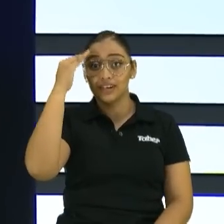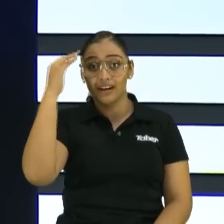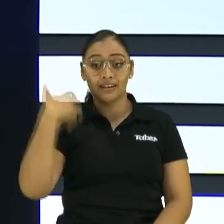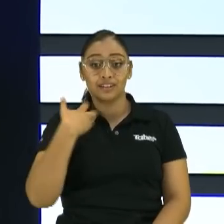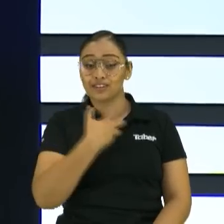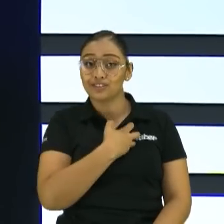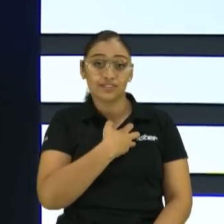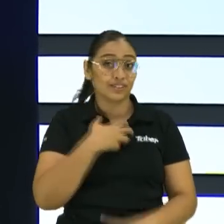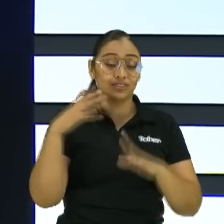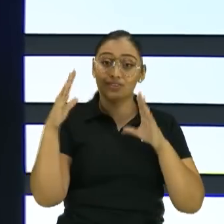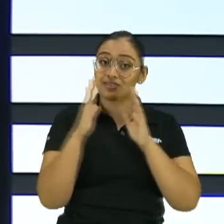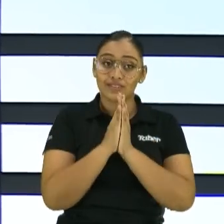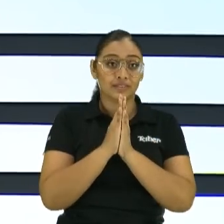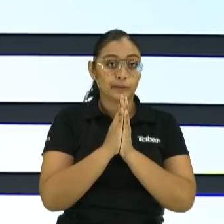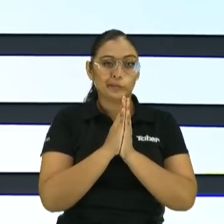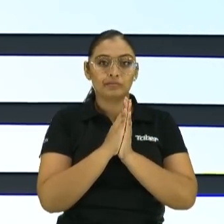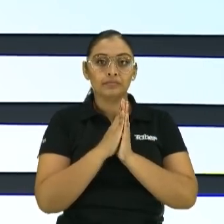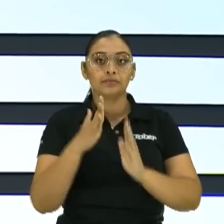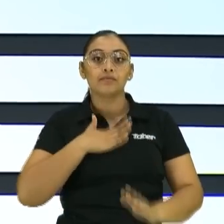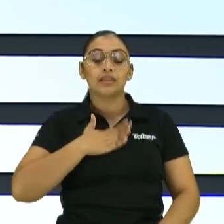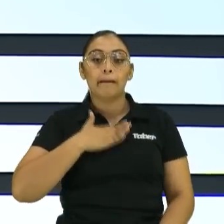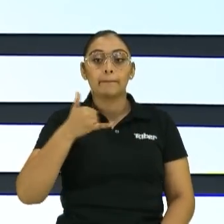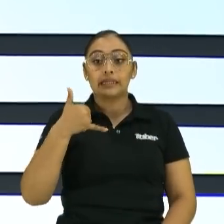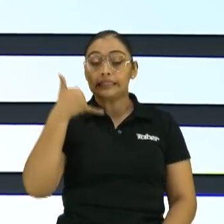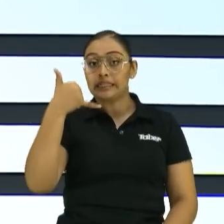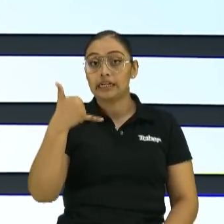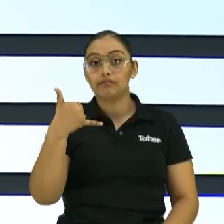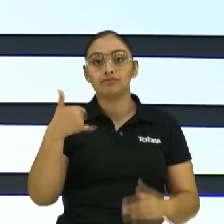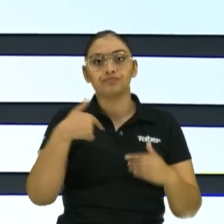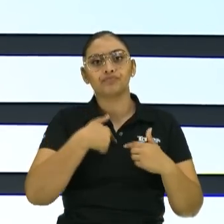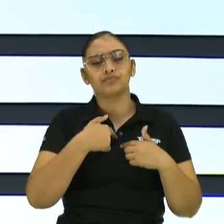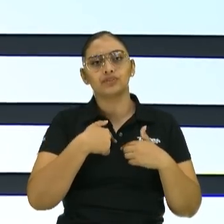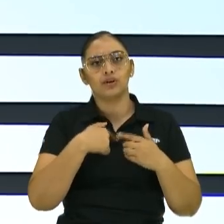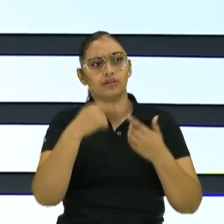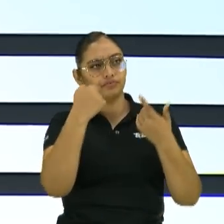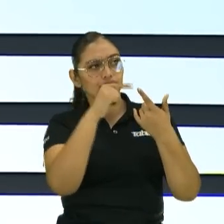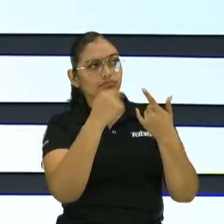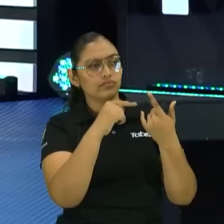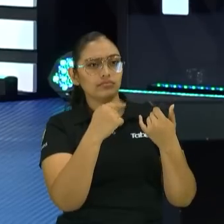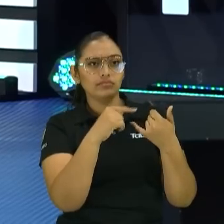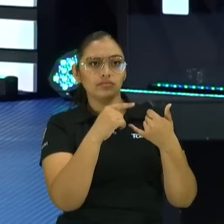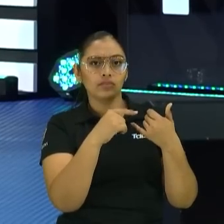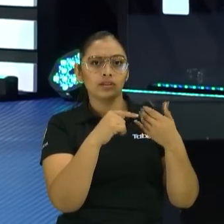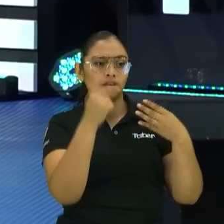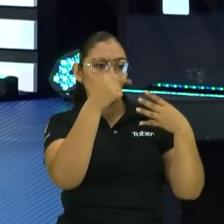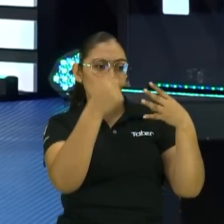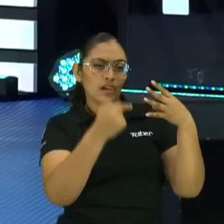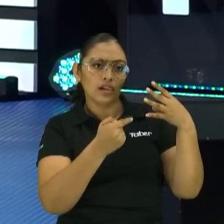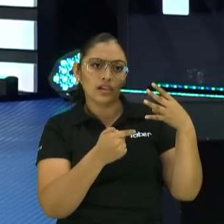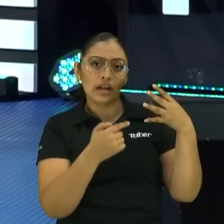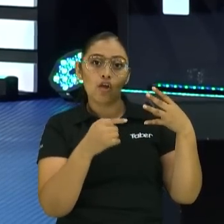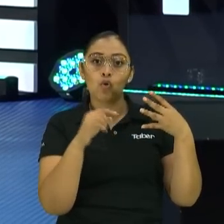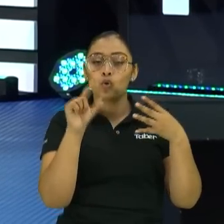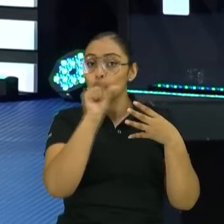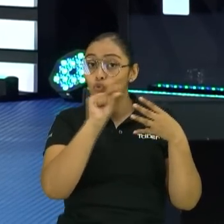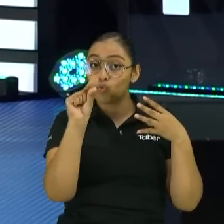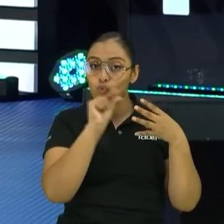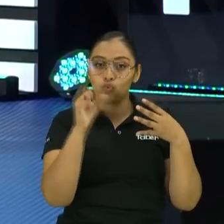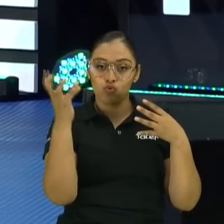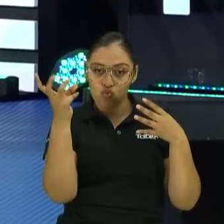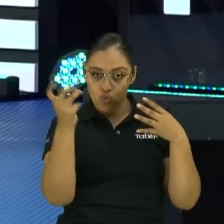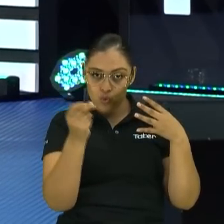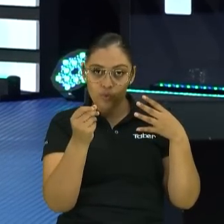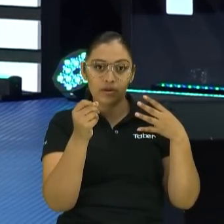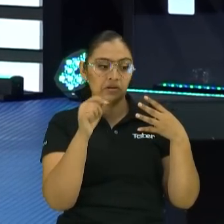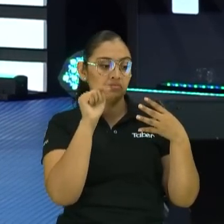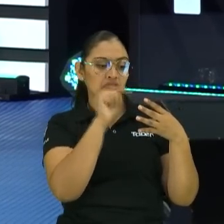en mi teléfono móvil yo tengo una lista de teléfonos de embarcación inmediata que solo sostengo un número y se marca pero es